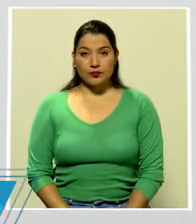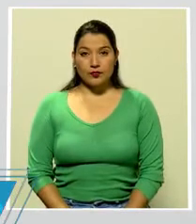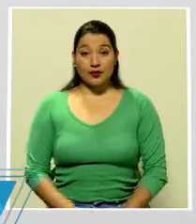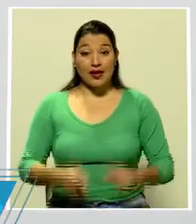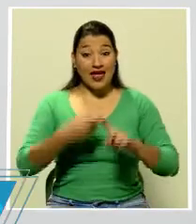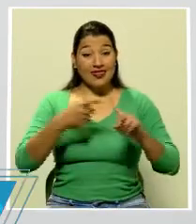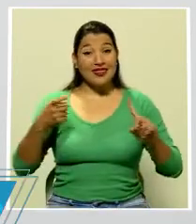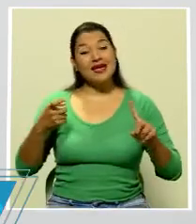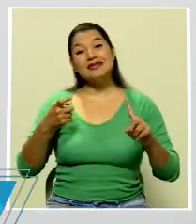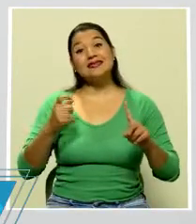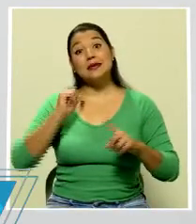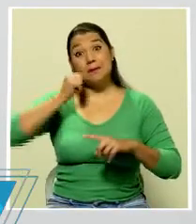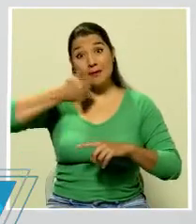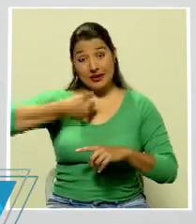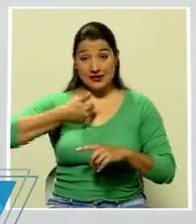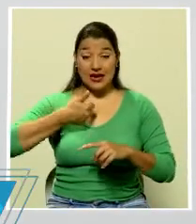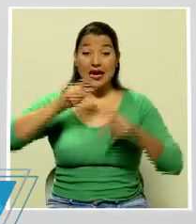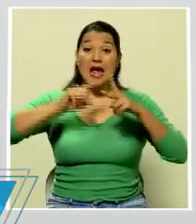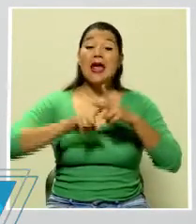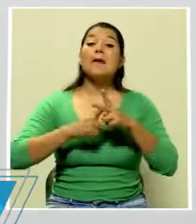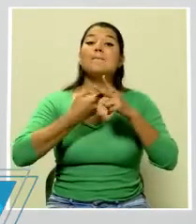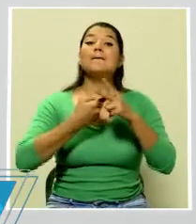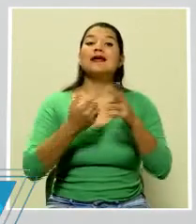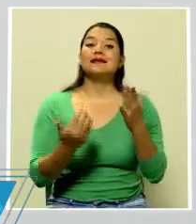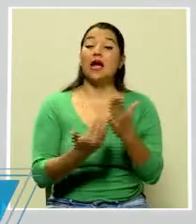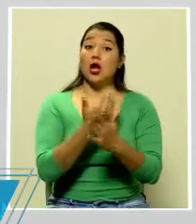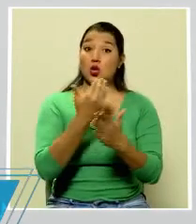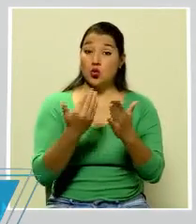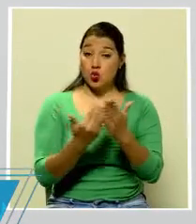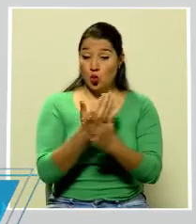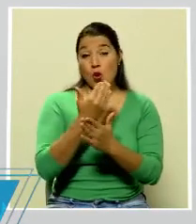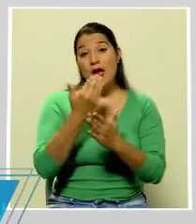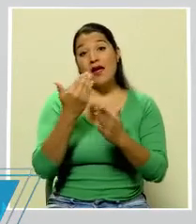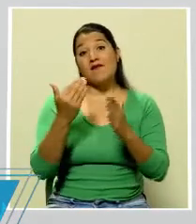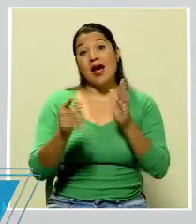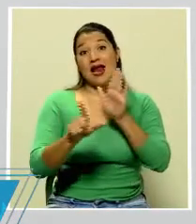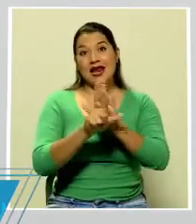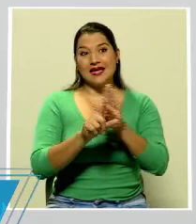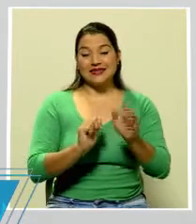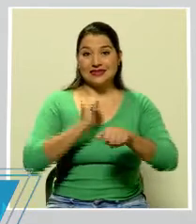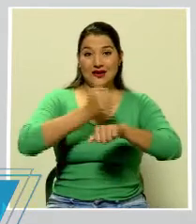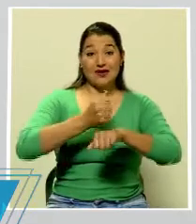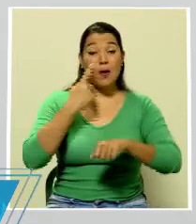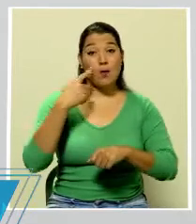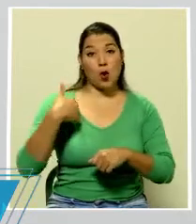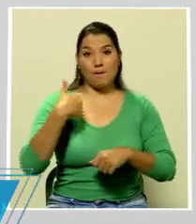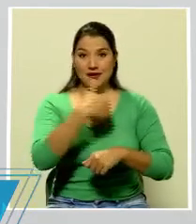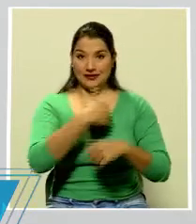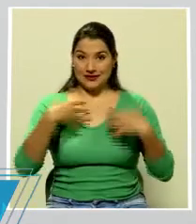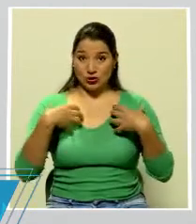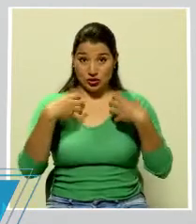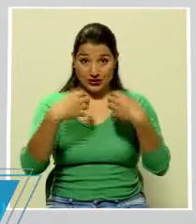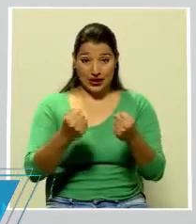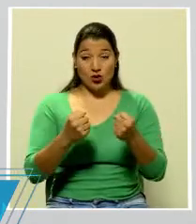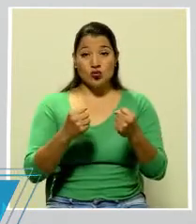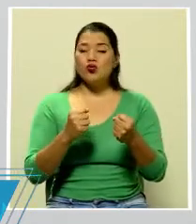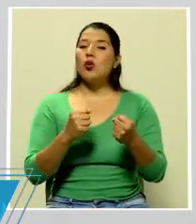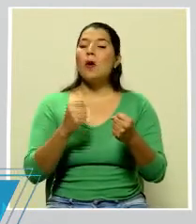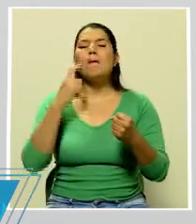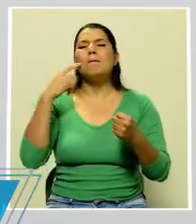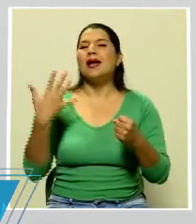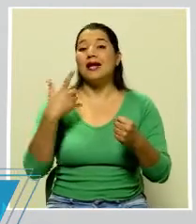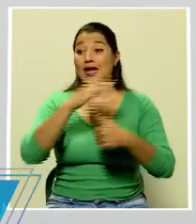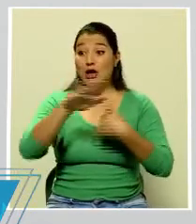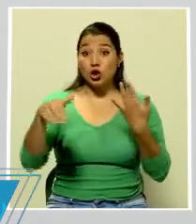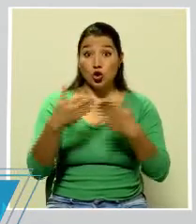A partir del día de mañana comenzará a regir la nueva disposición emitida por el Ministerio de Salud en relación a que todos los usuarios